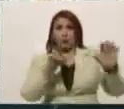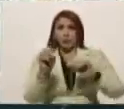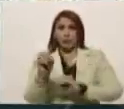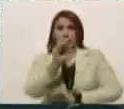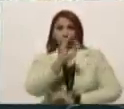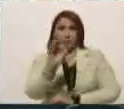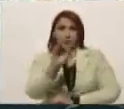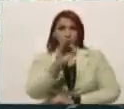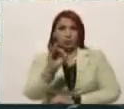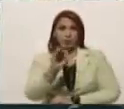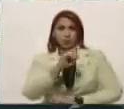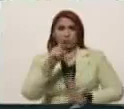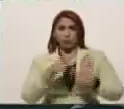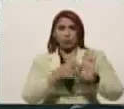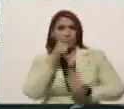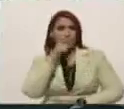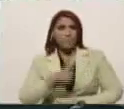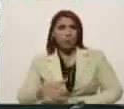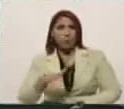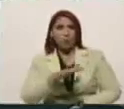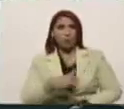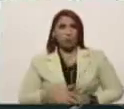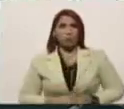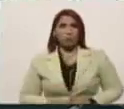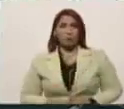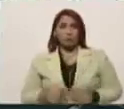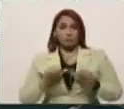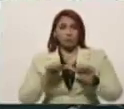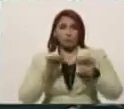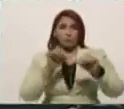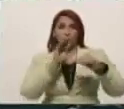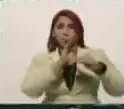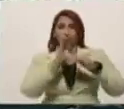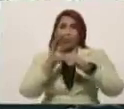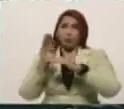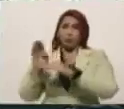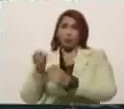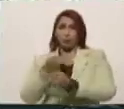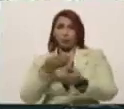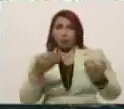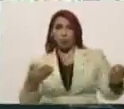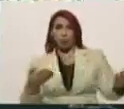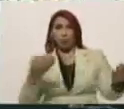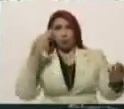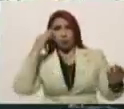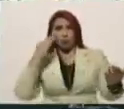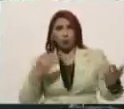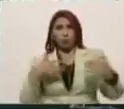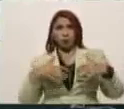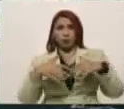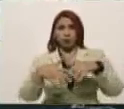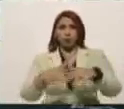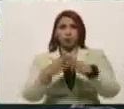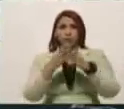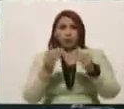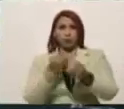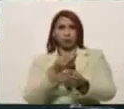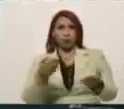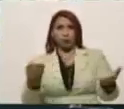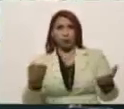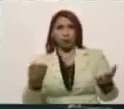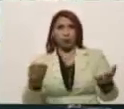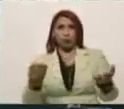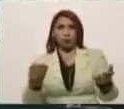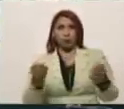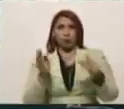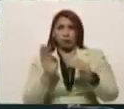70% de la población, manteniendo el cuidado, como están ustedes, soldados, soldadas, milicianos, milicianas,